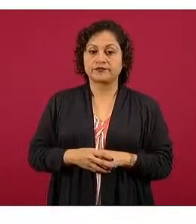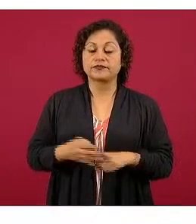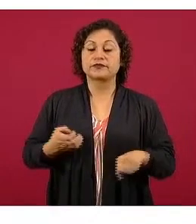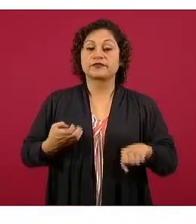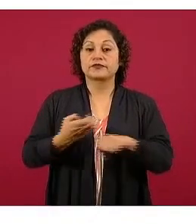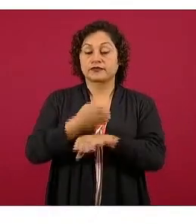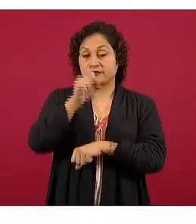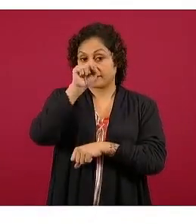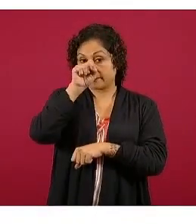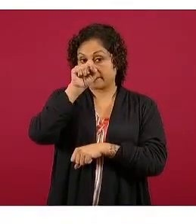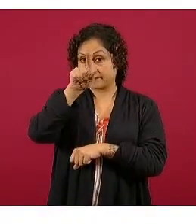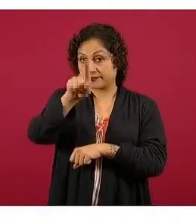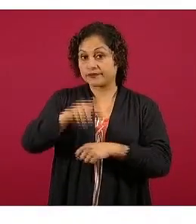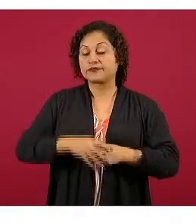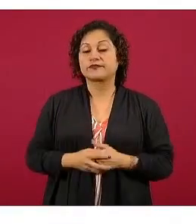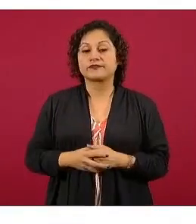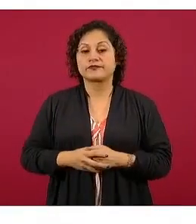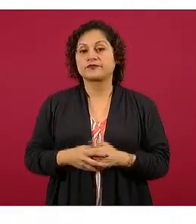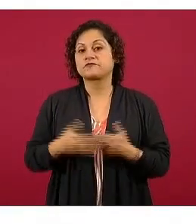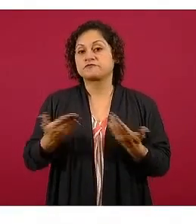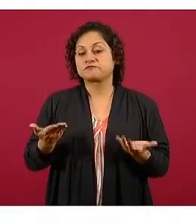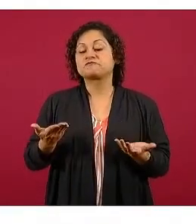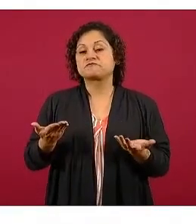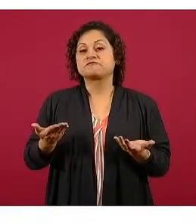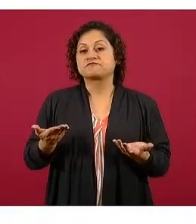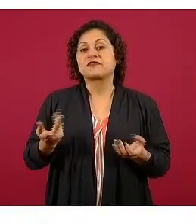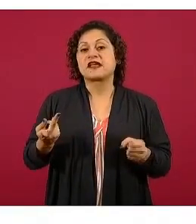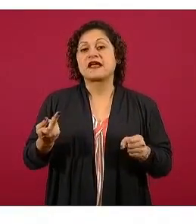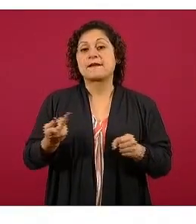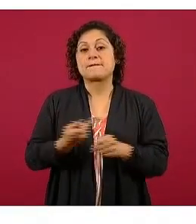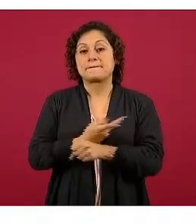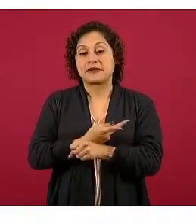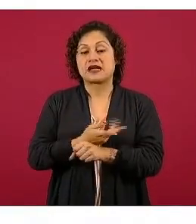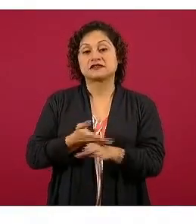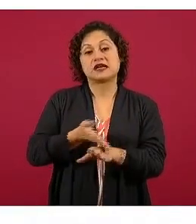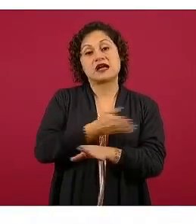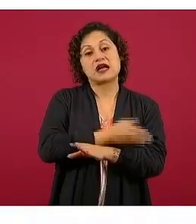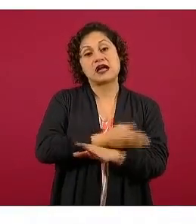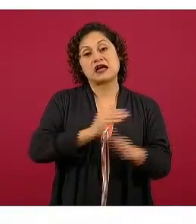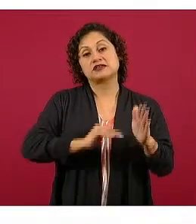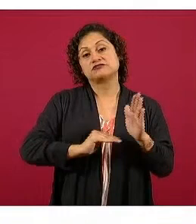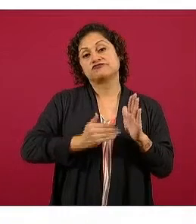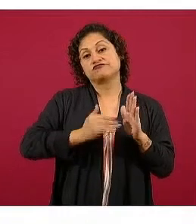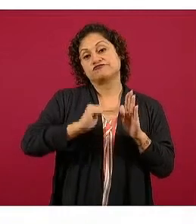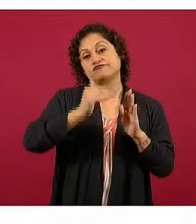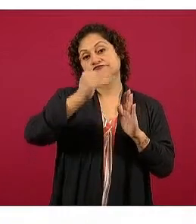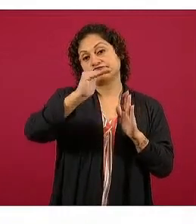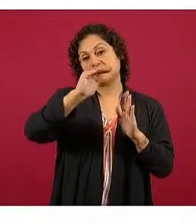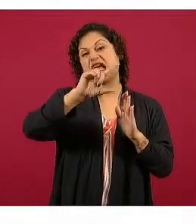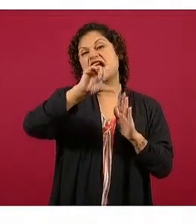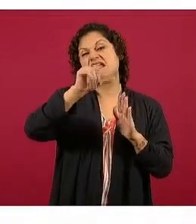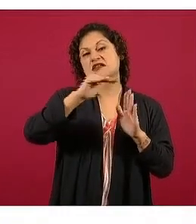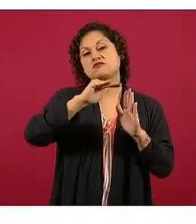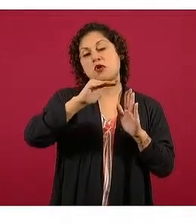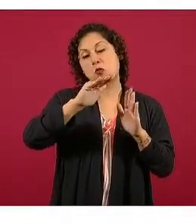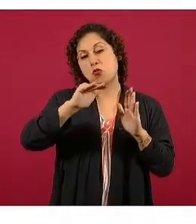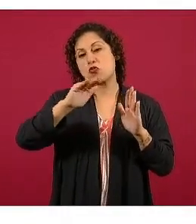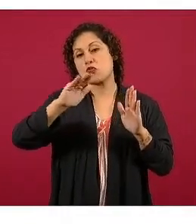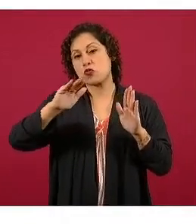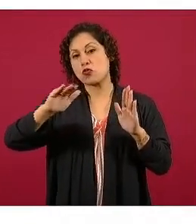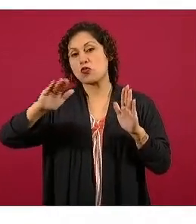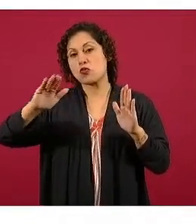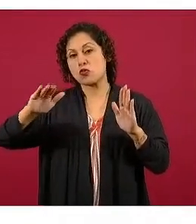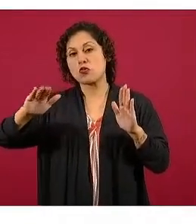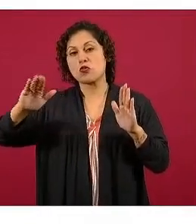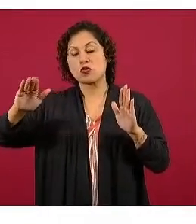El estado de Jalisco, también después de un ascenso que se había quedado en una meseta prácticamente en su parte más